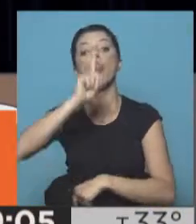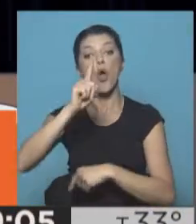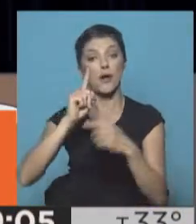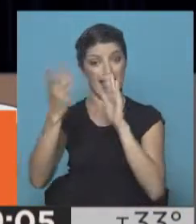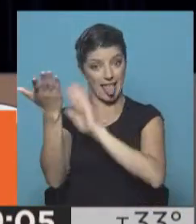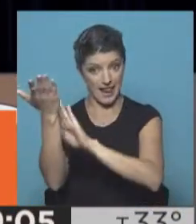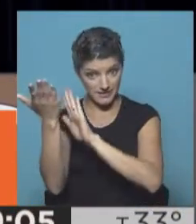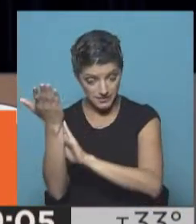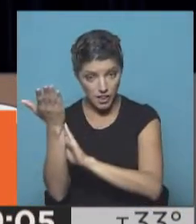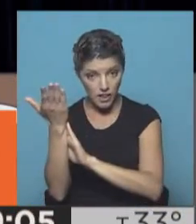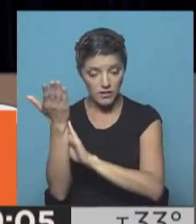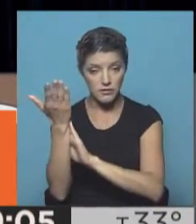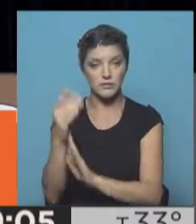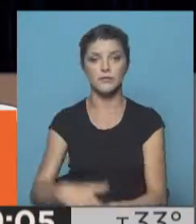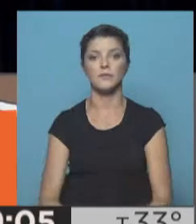es